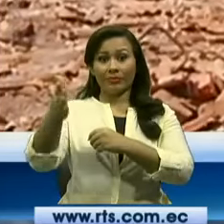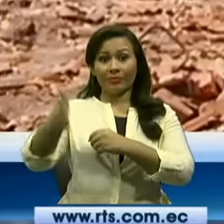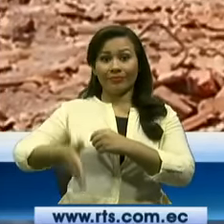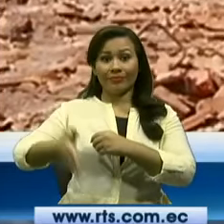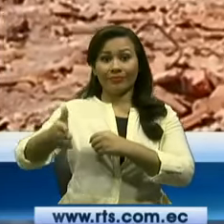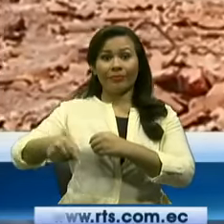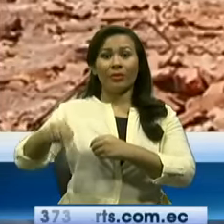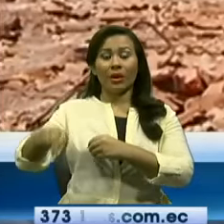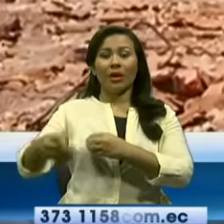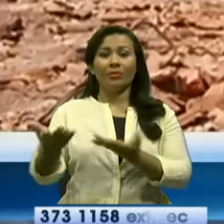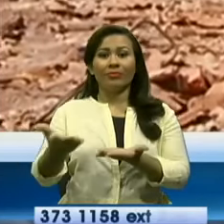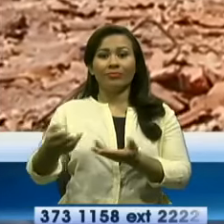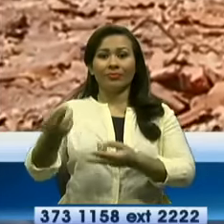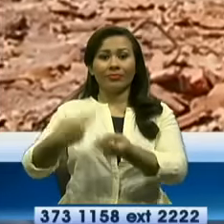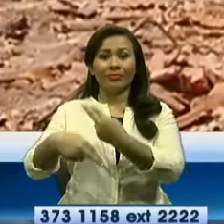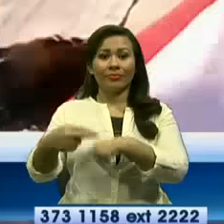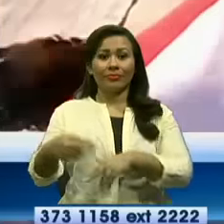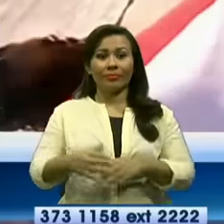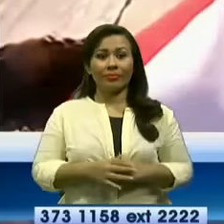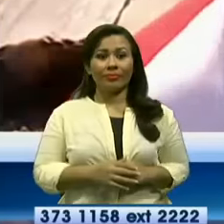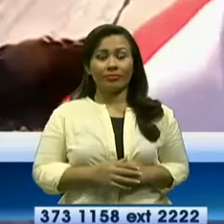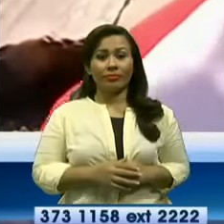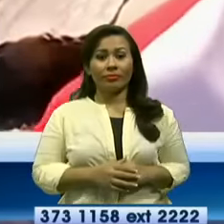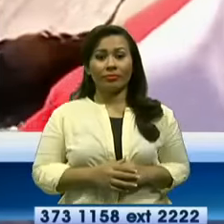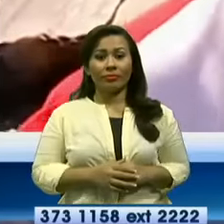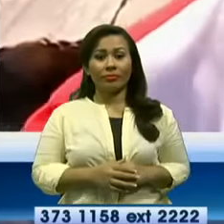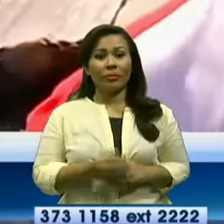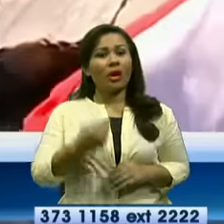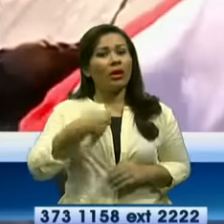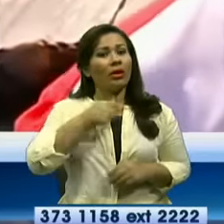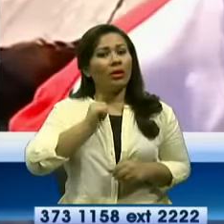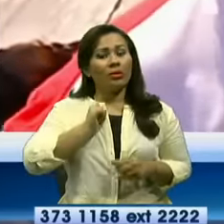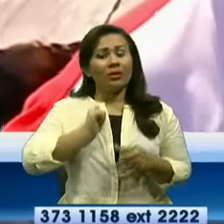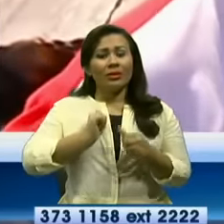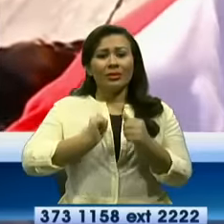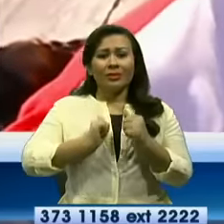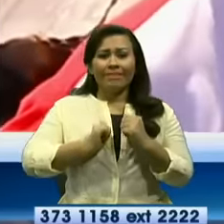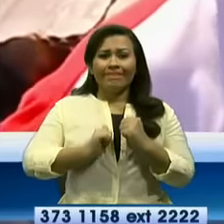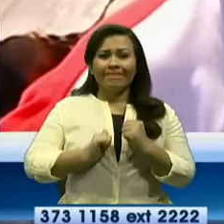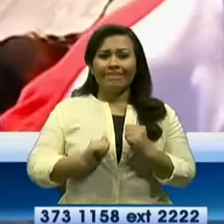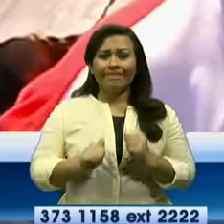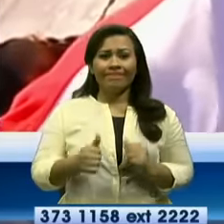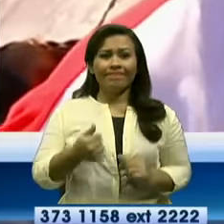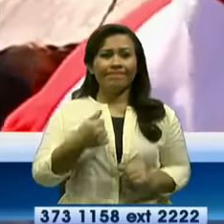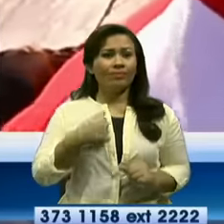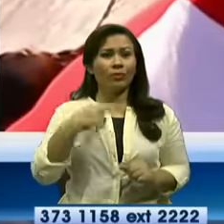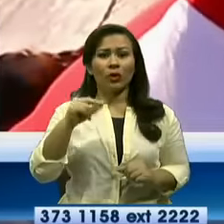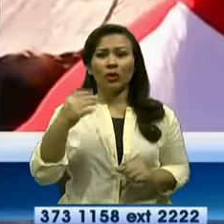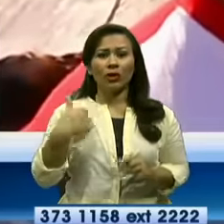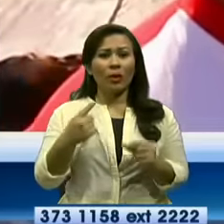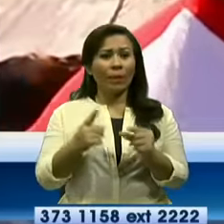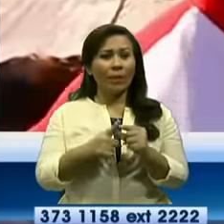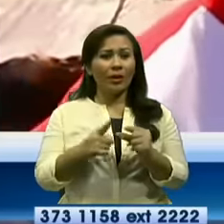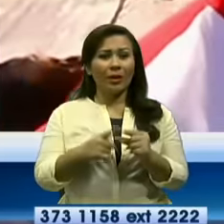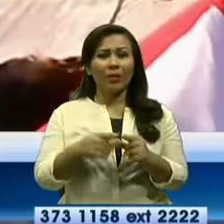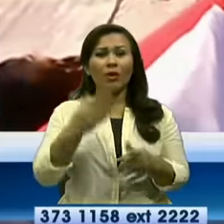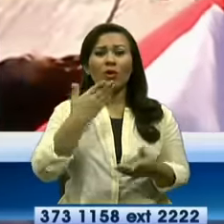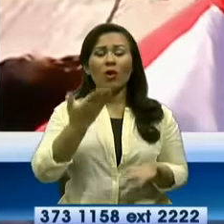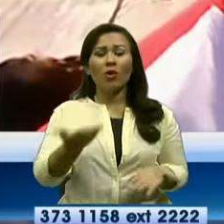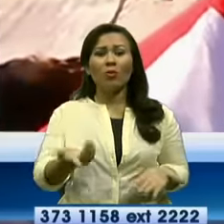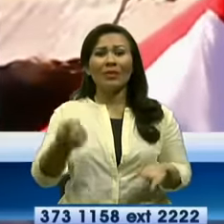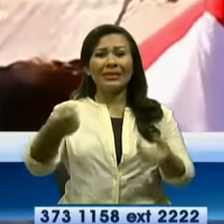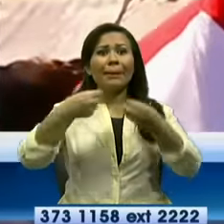quedaban unos locales comerciales. No tengo palabras para manifestar que estas pérdidas